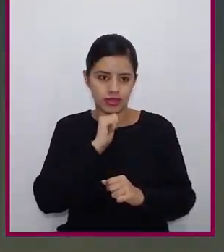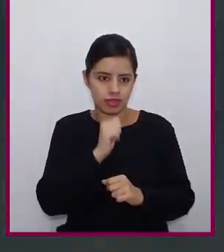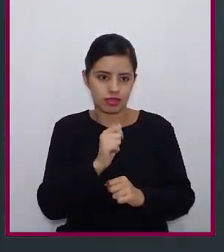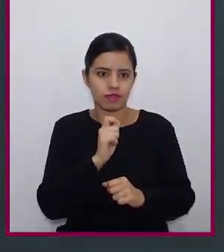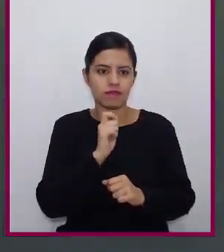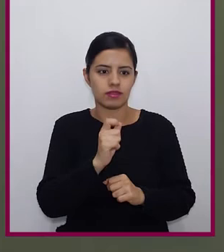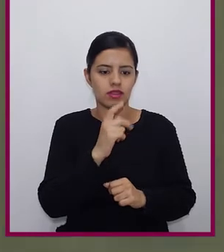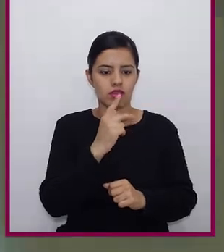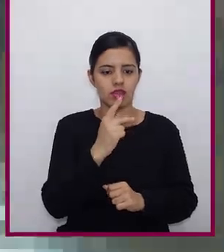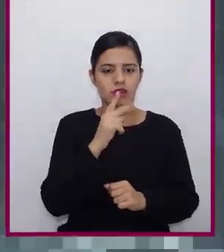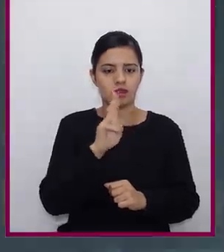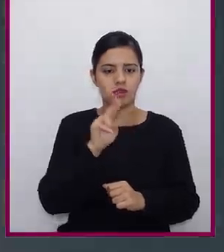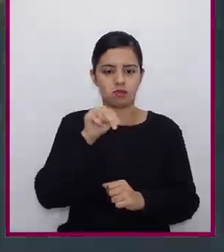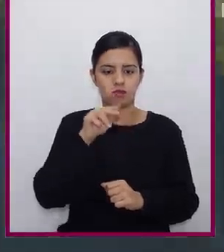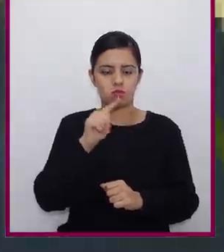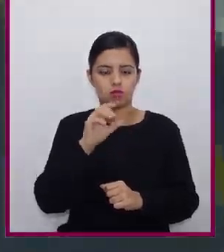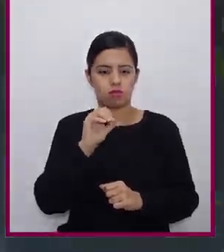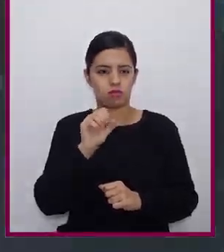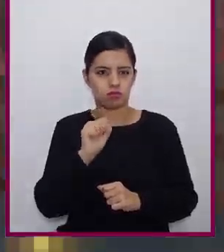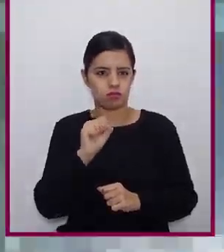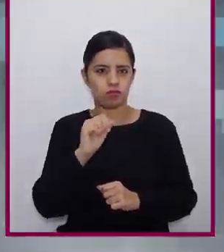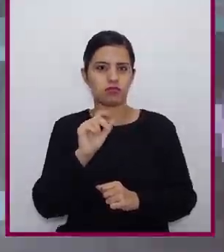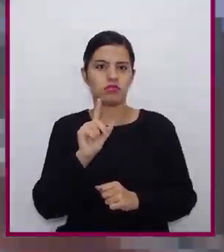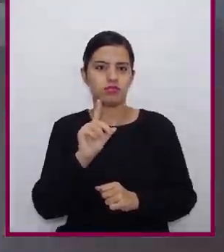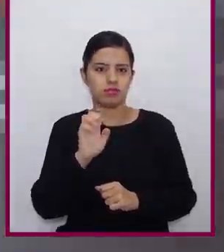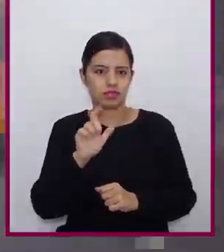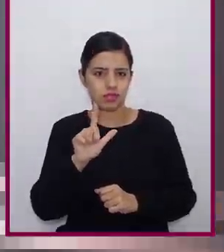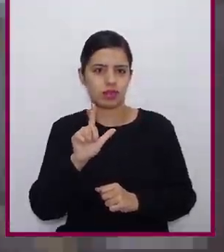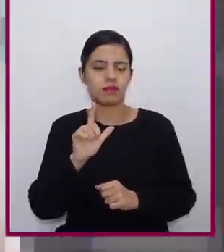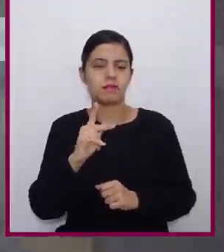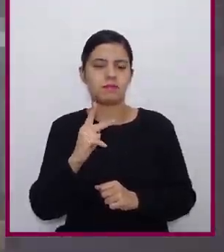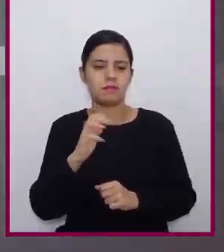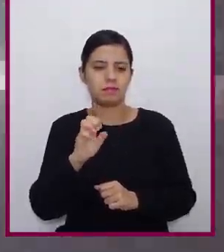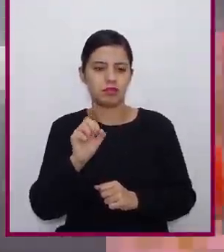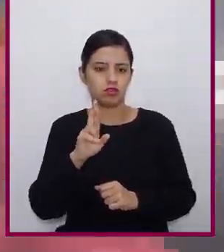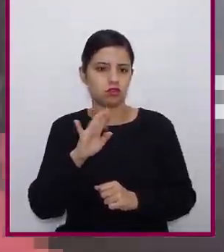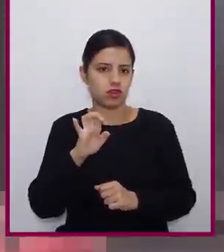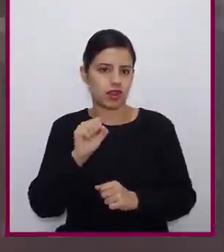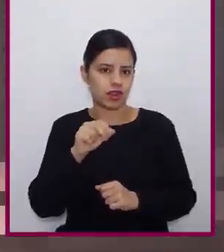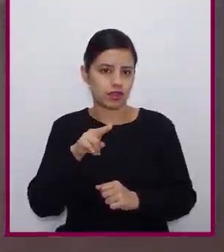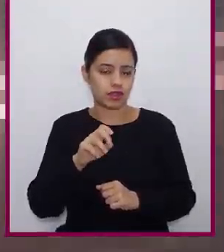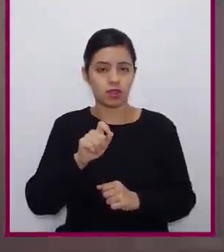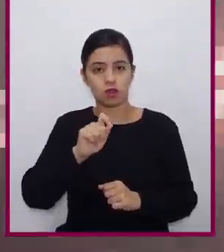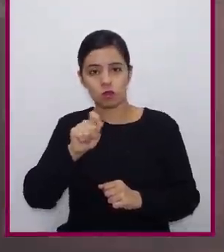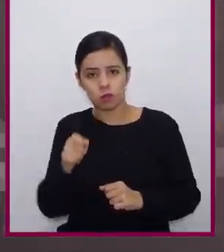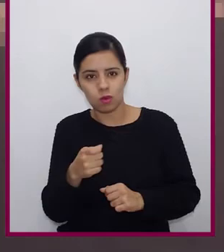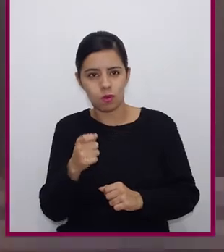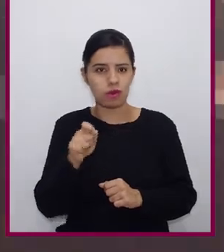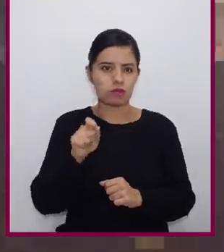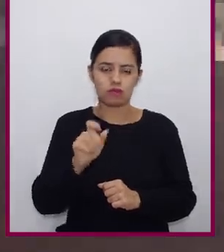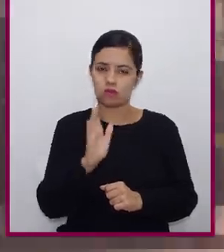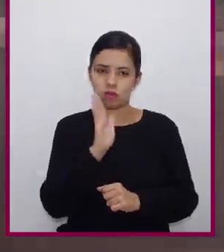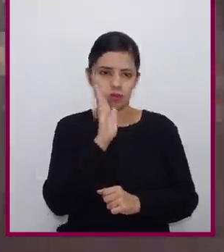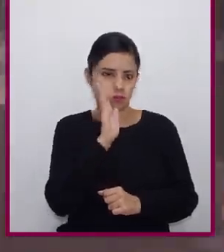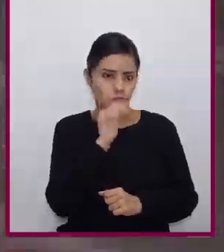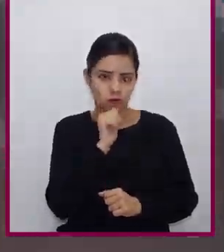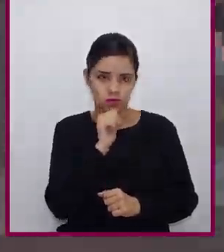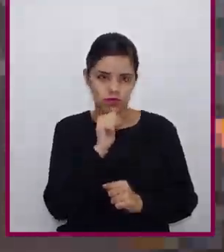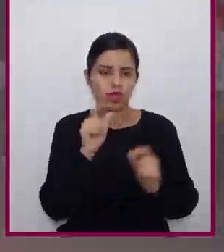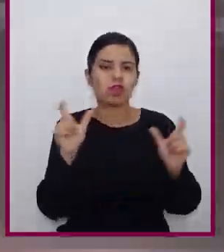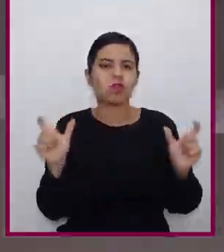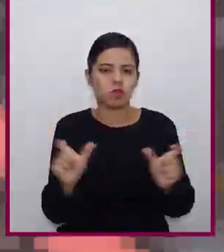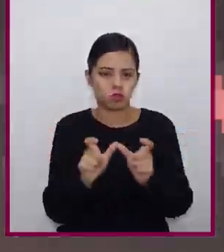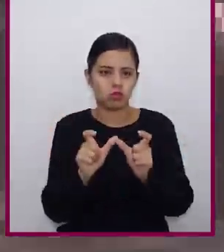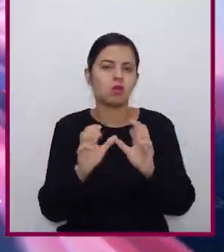del personaje. Todo junto, puntos del personaje. O con guiones bajos como puntos, guión bajo, del guión